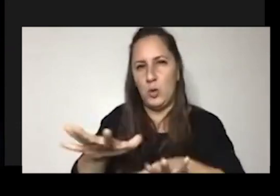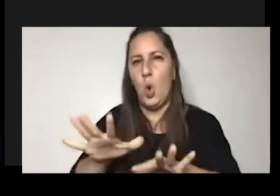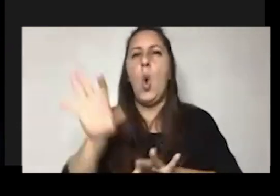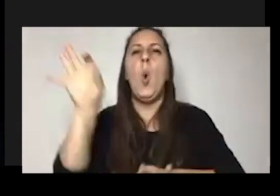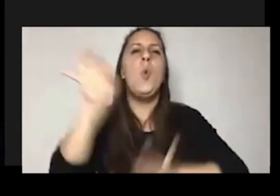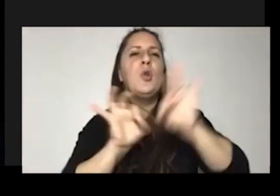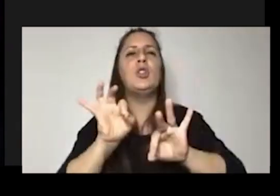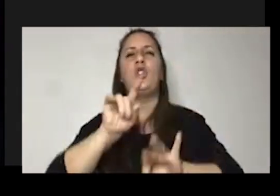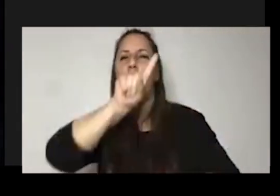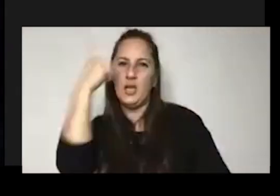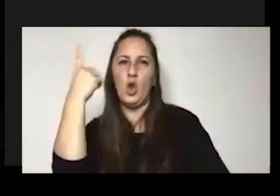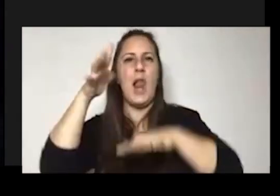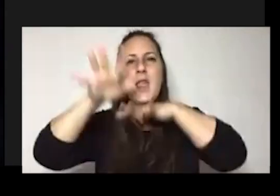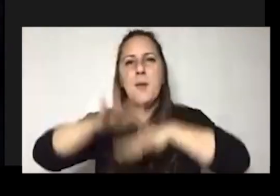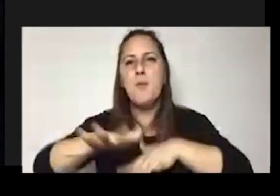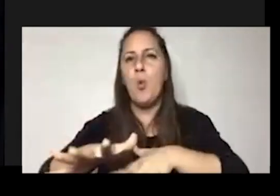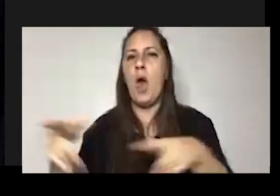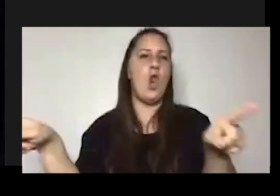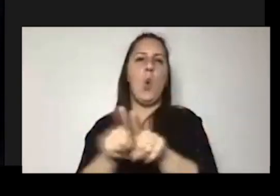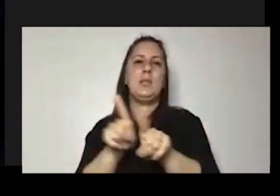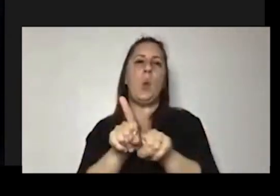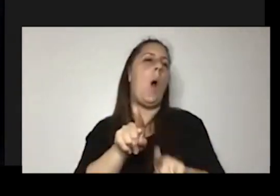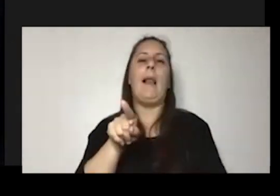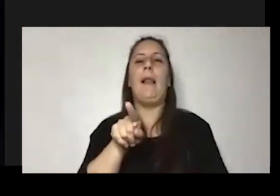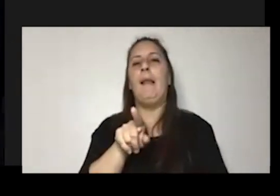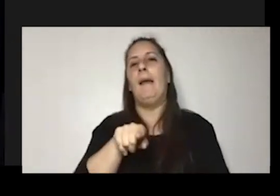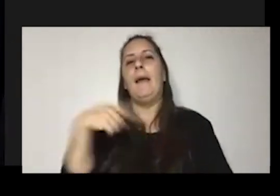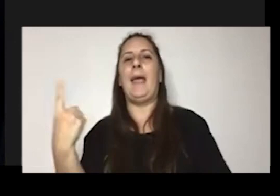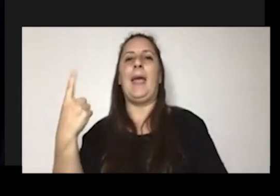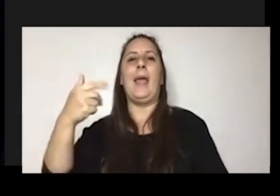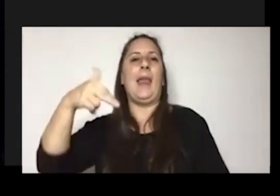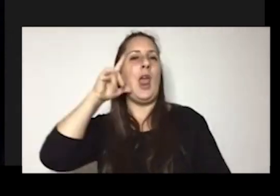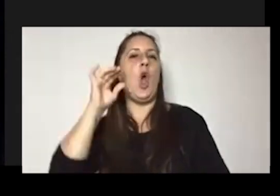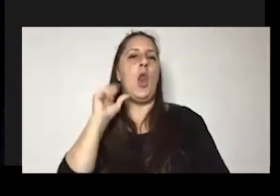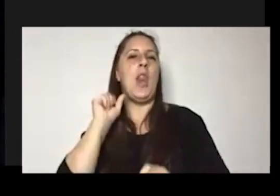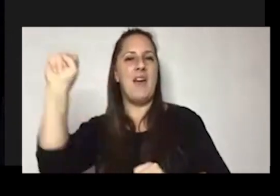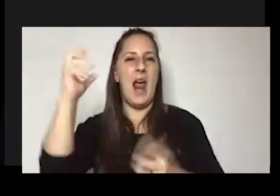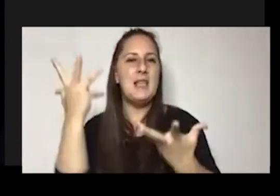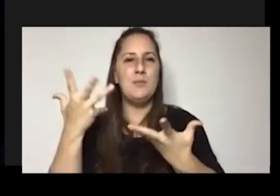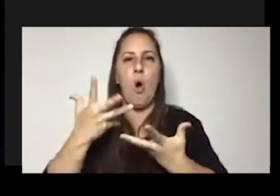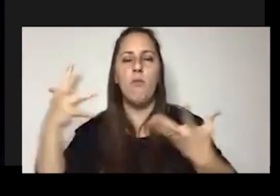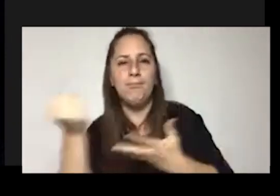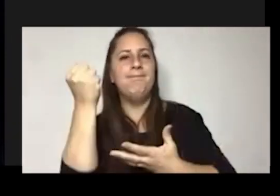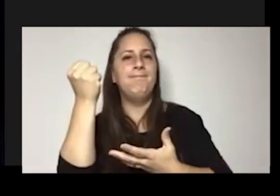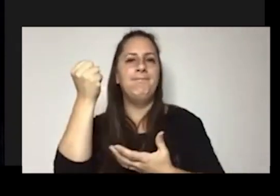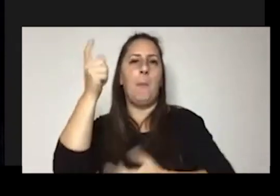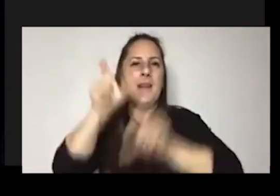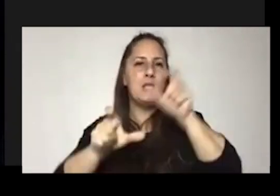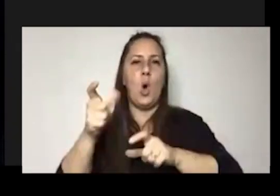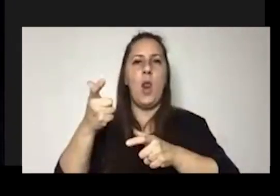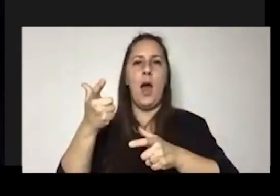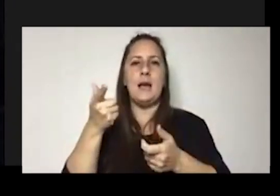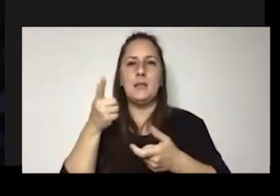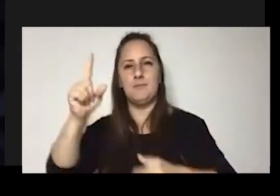lo mismo que como el neoliberalismo ha concebido al colectivo, como personas improductivas, estigmatizadas,